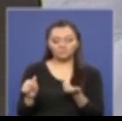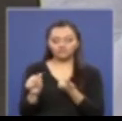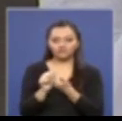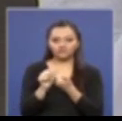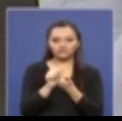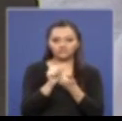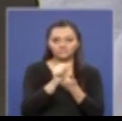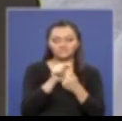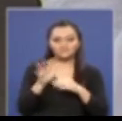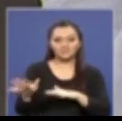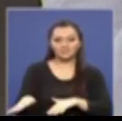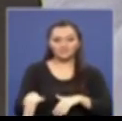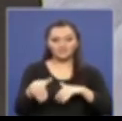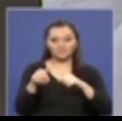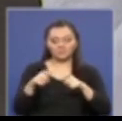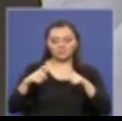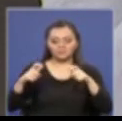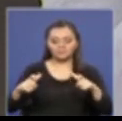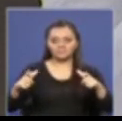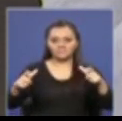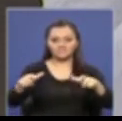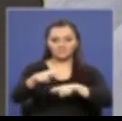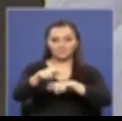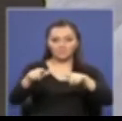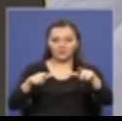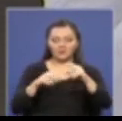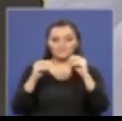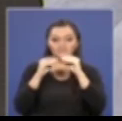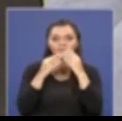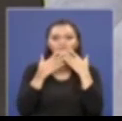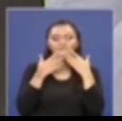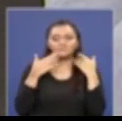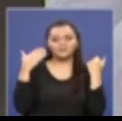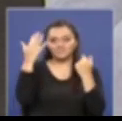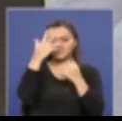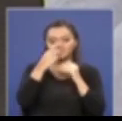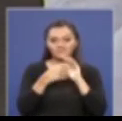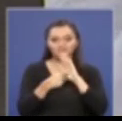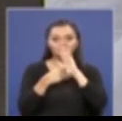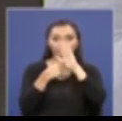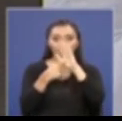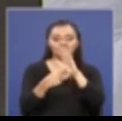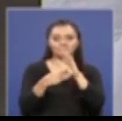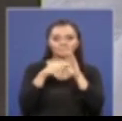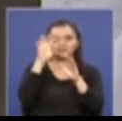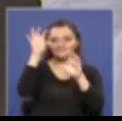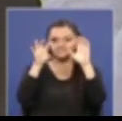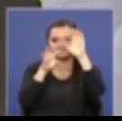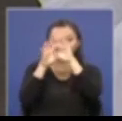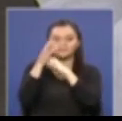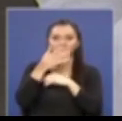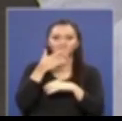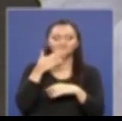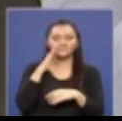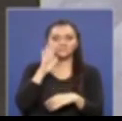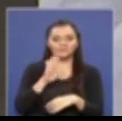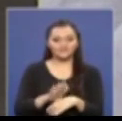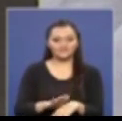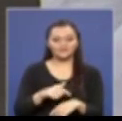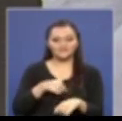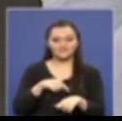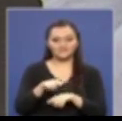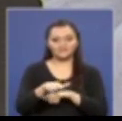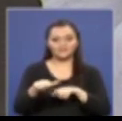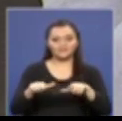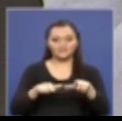rodeada de granjas agrícolas y parcelas que le dan un colorido único, creando un mosaico de colores muy característico a nuestra